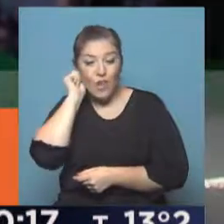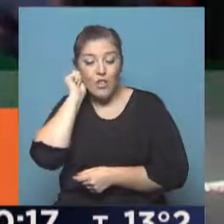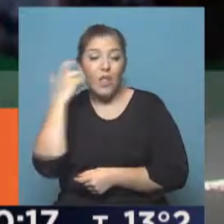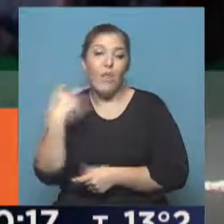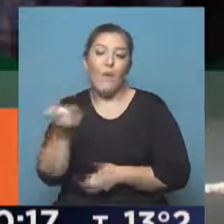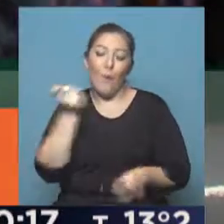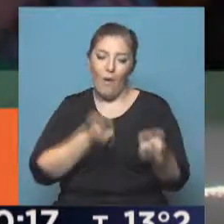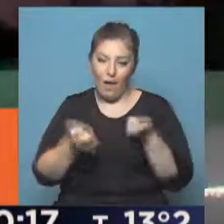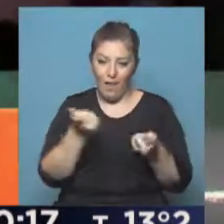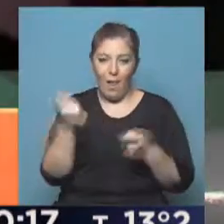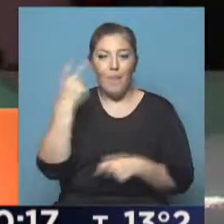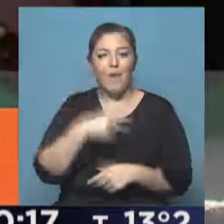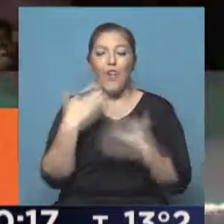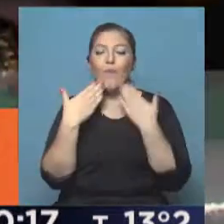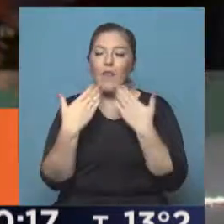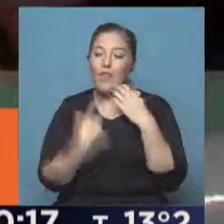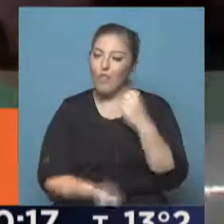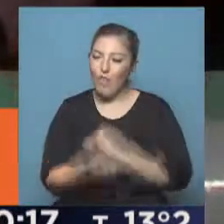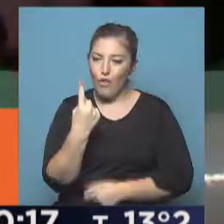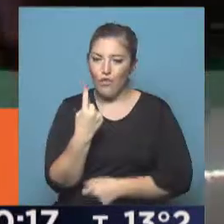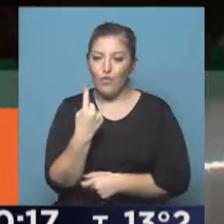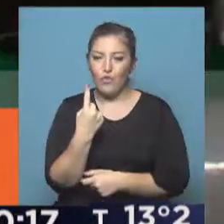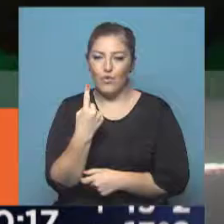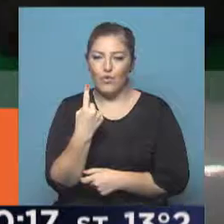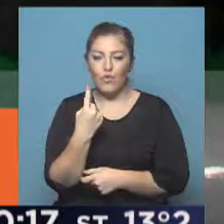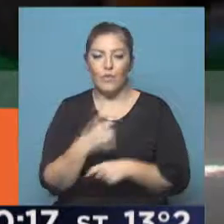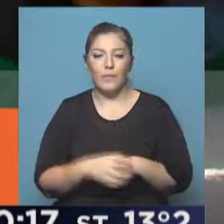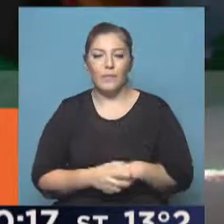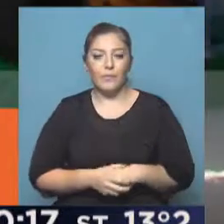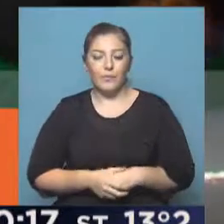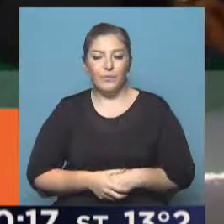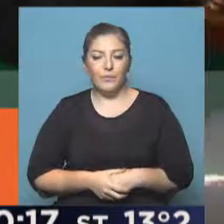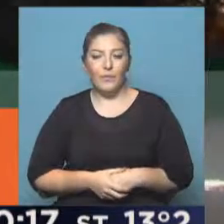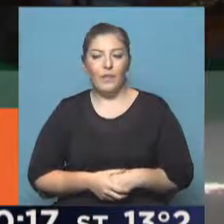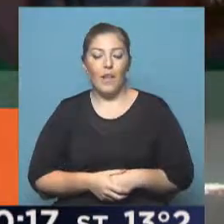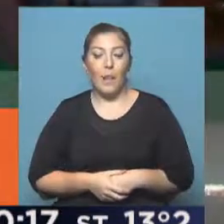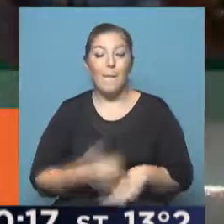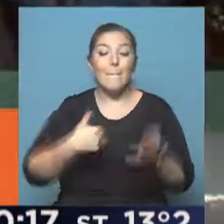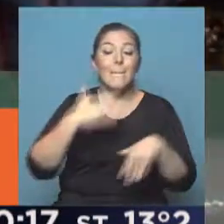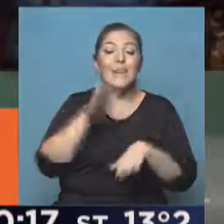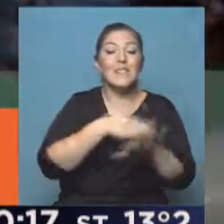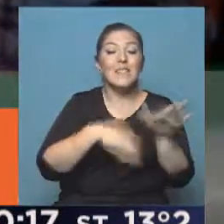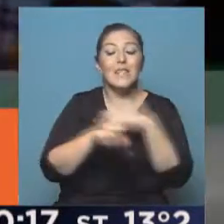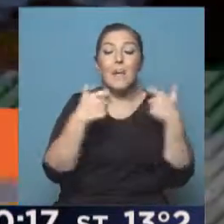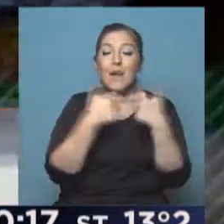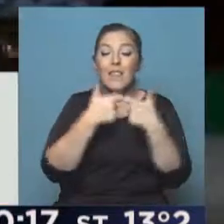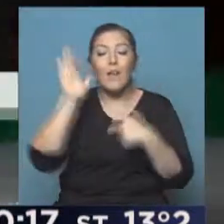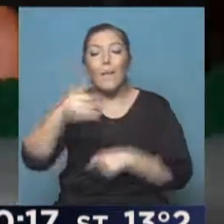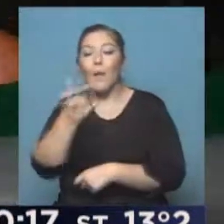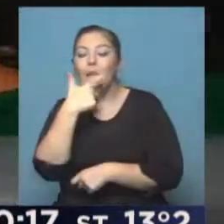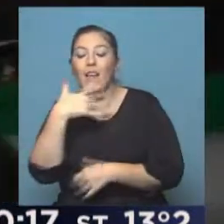que bailar. Pero gracias a Dios, eso de que más zapatillas, menos pastillas, es una